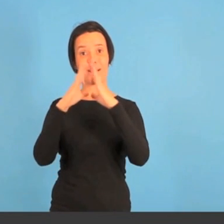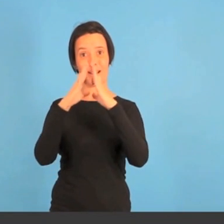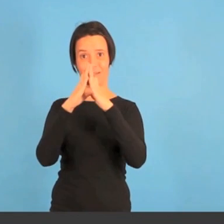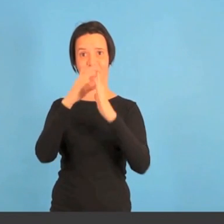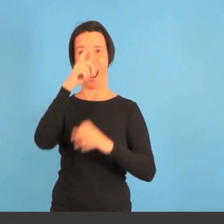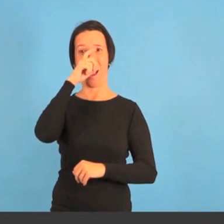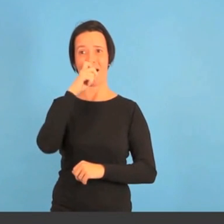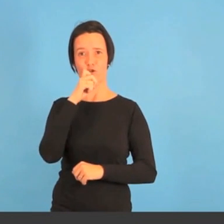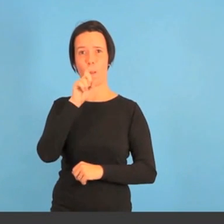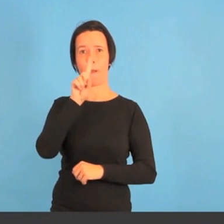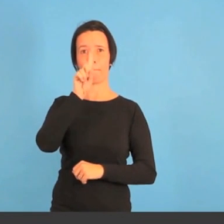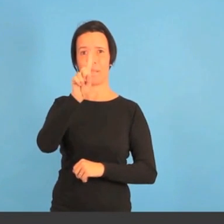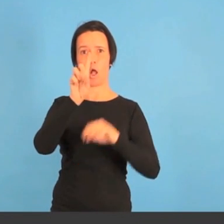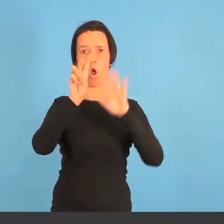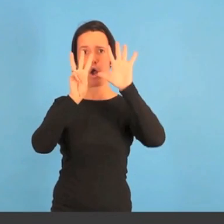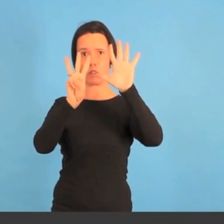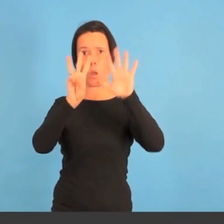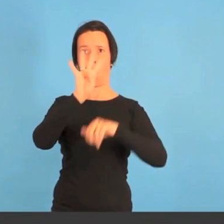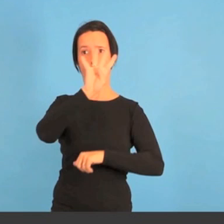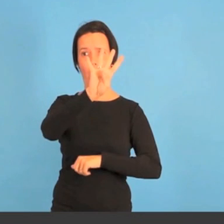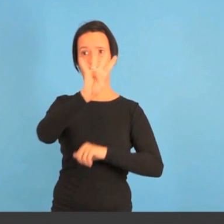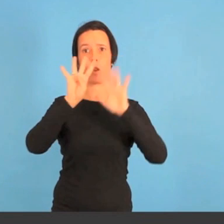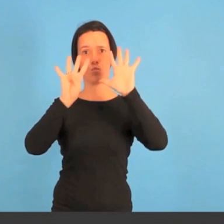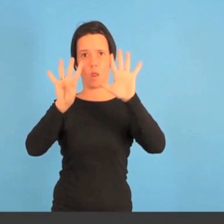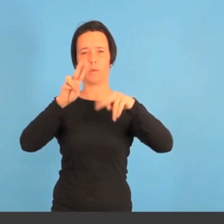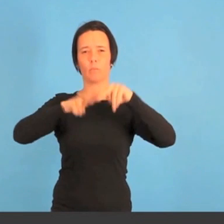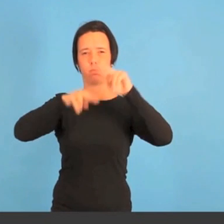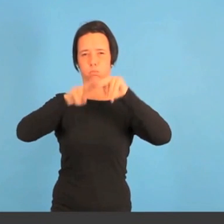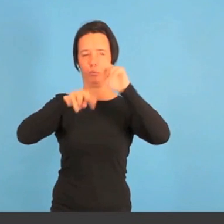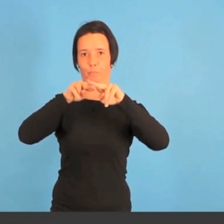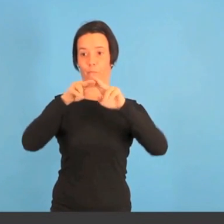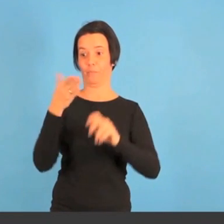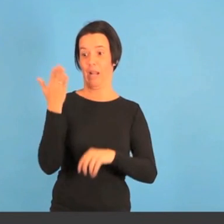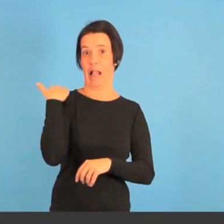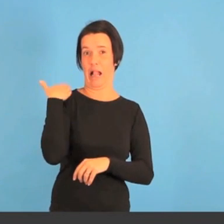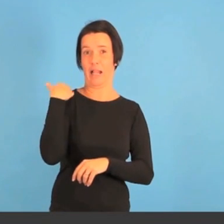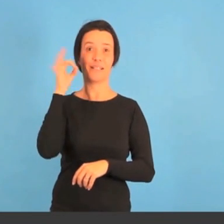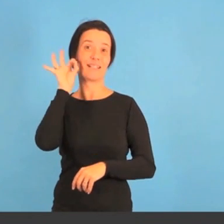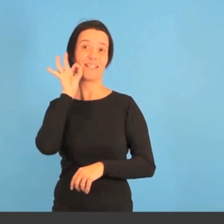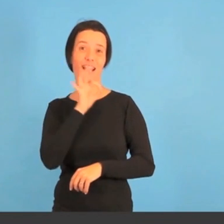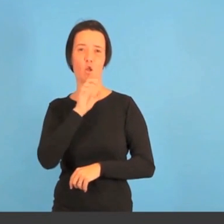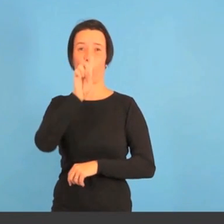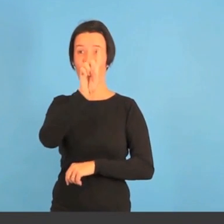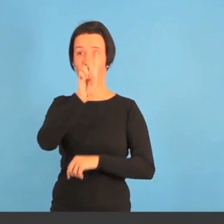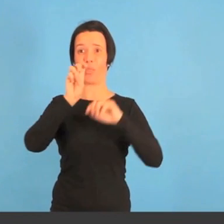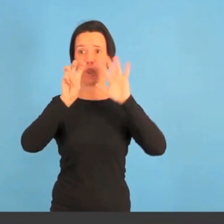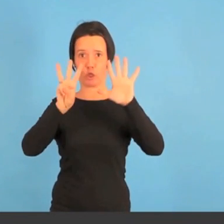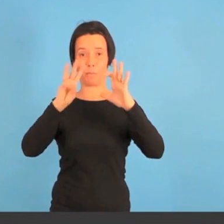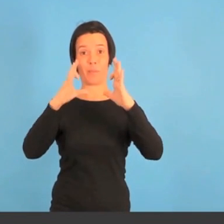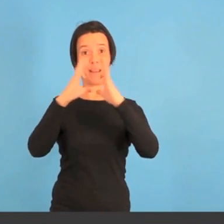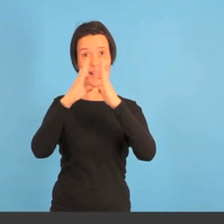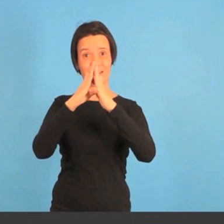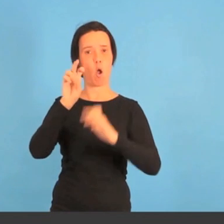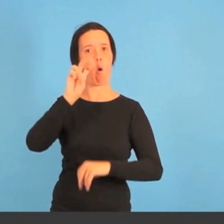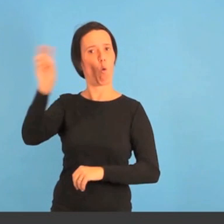la iglesia parroquial se construye en el año de 1849 en sustitución de la primera que